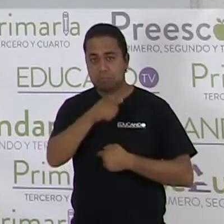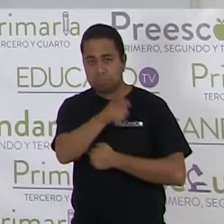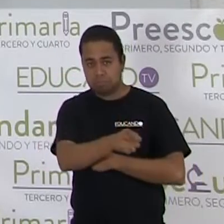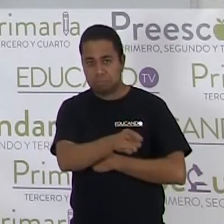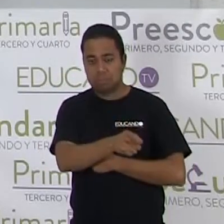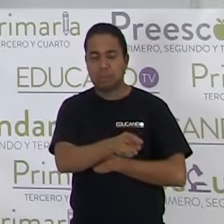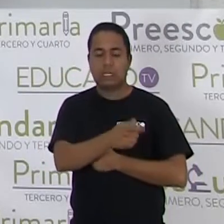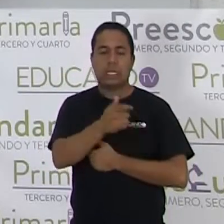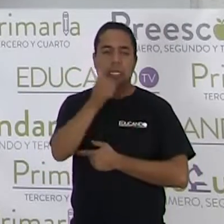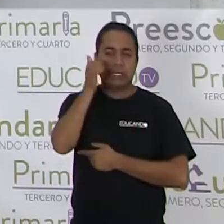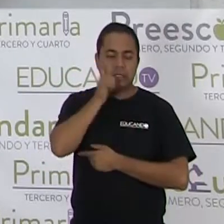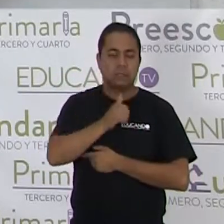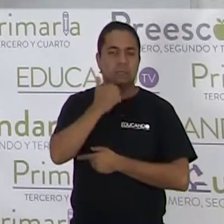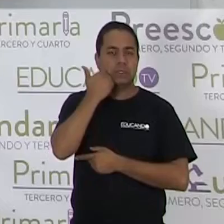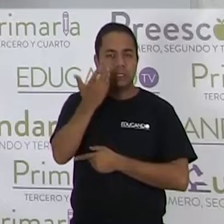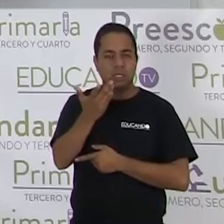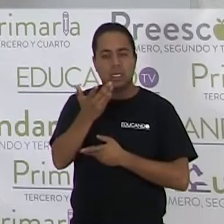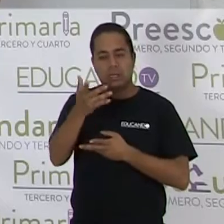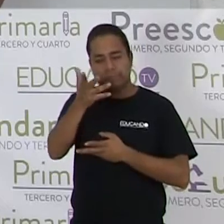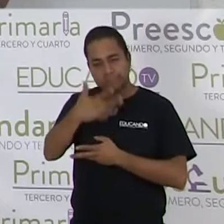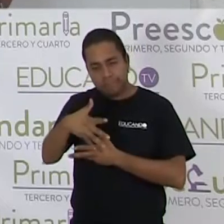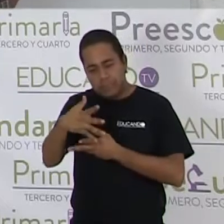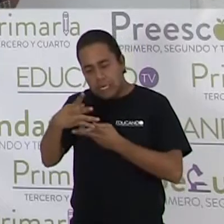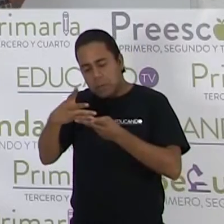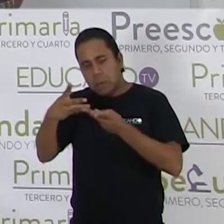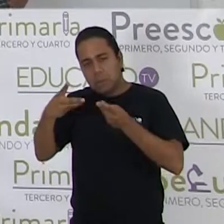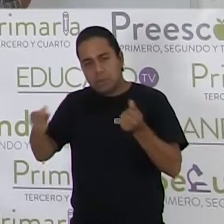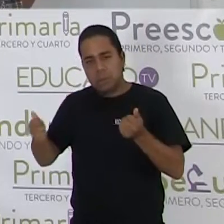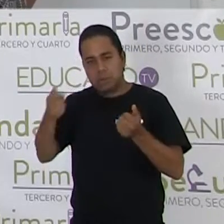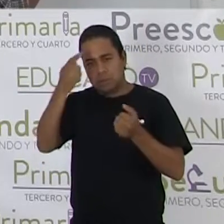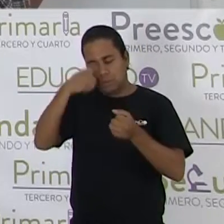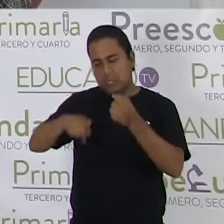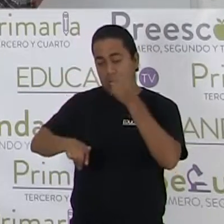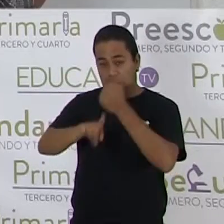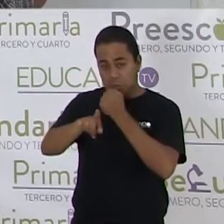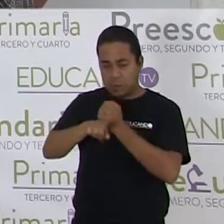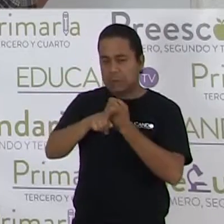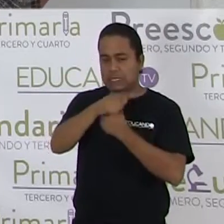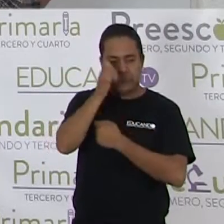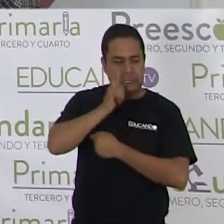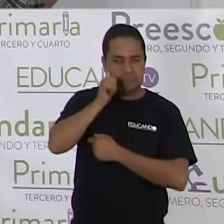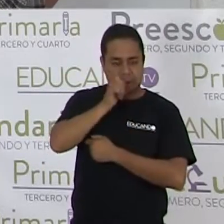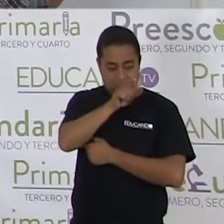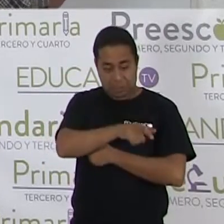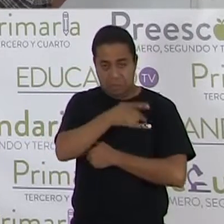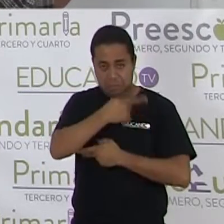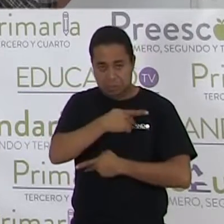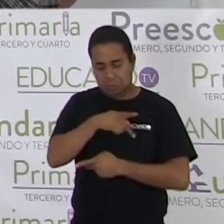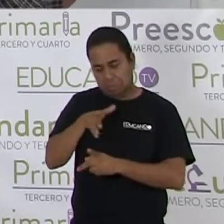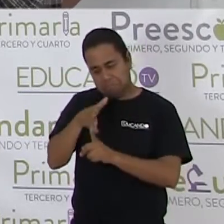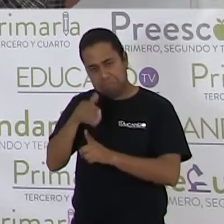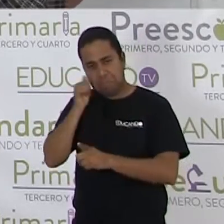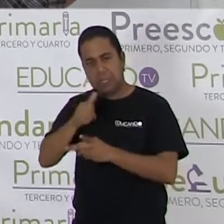bien, a los problemas.